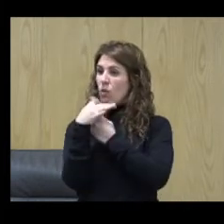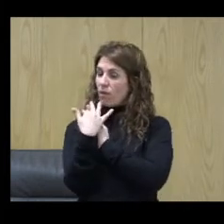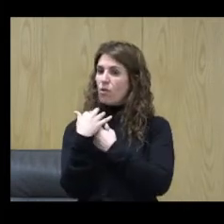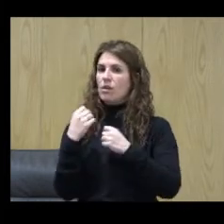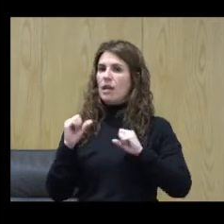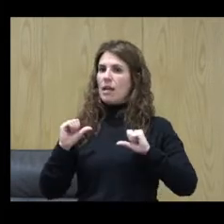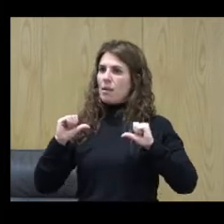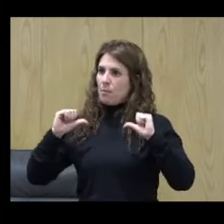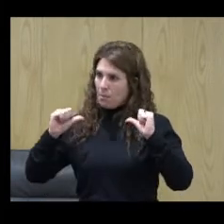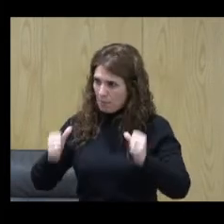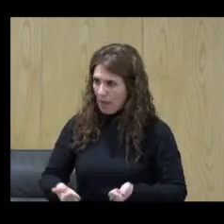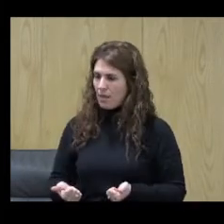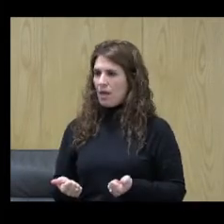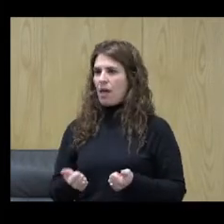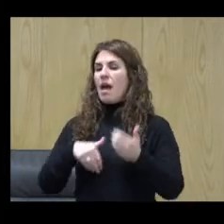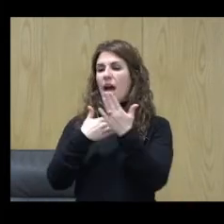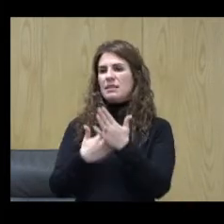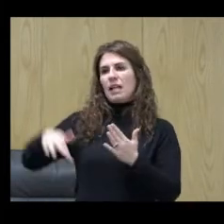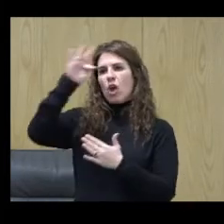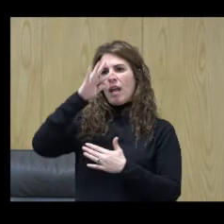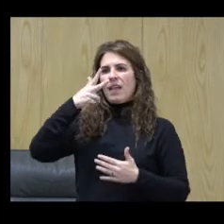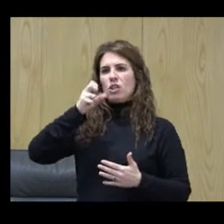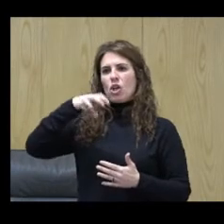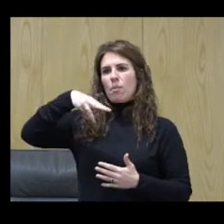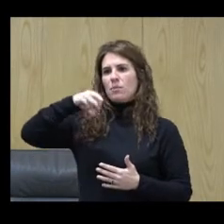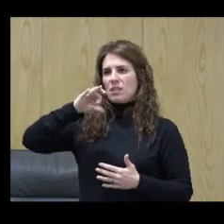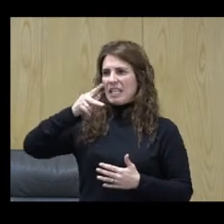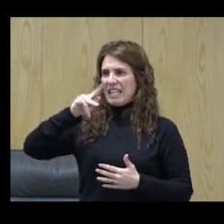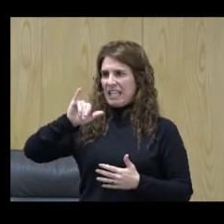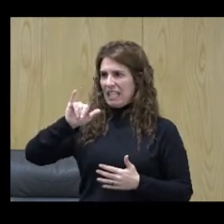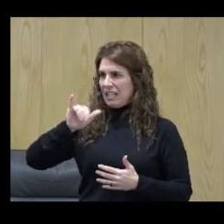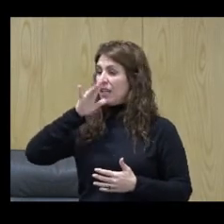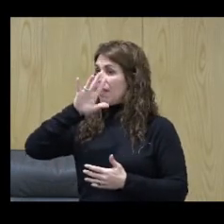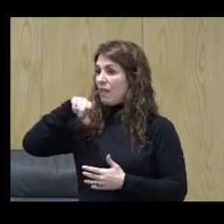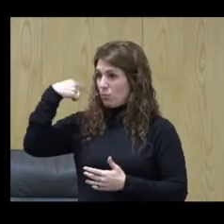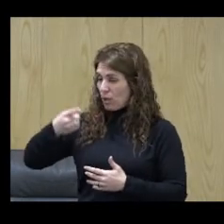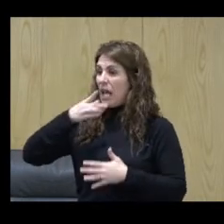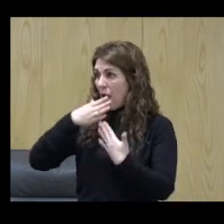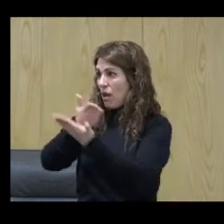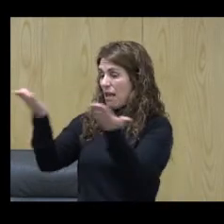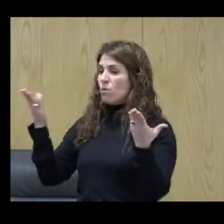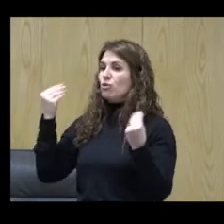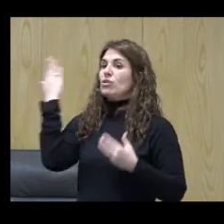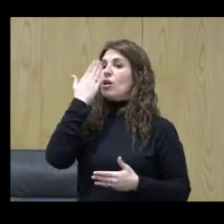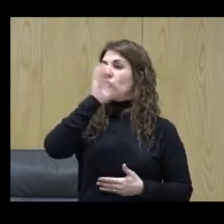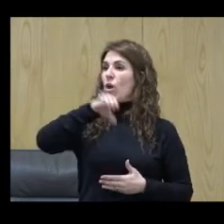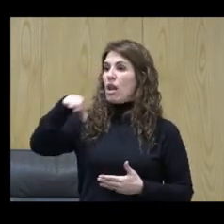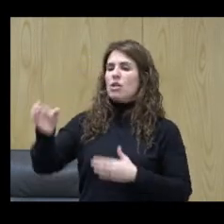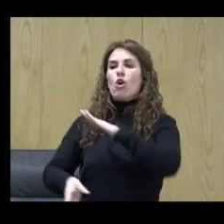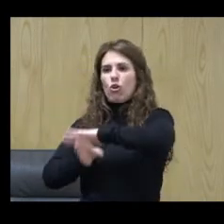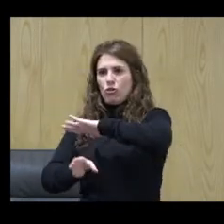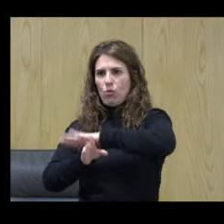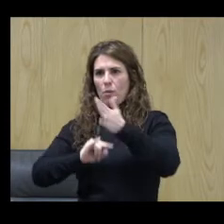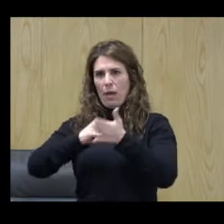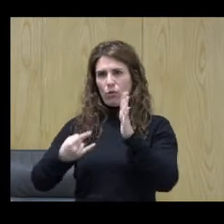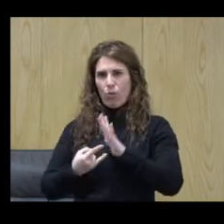incluso basado por la teoría de Chomsky y que hoy en día muchas escuelas, muchas siguen con ese criterio, ¿no?,